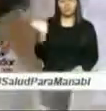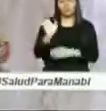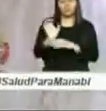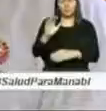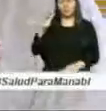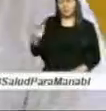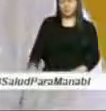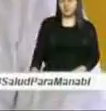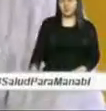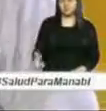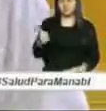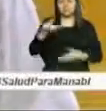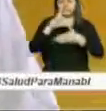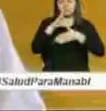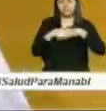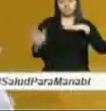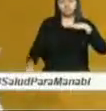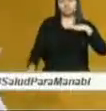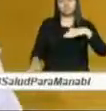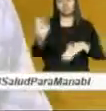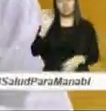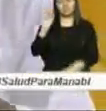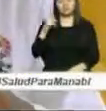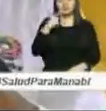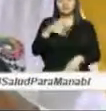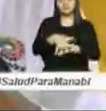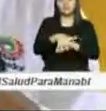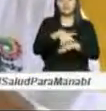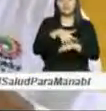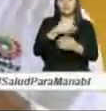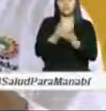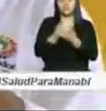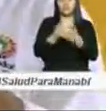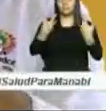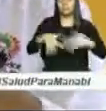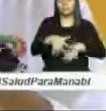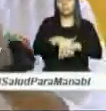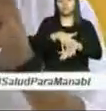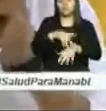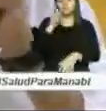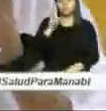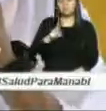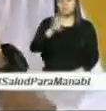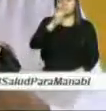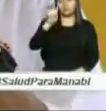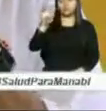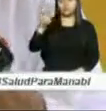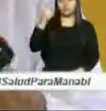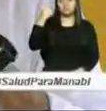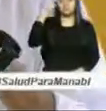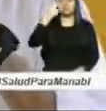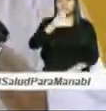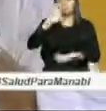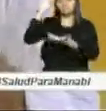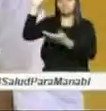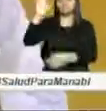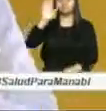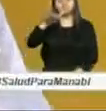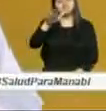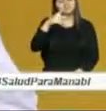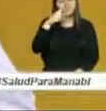de las más bajas del continente. Dijeron que iba a ser recesivo, porque íbamos a sacar casi 1.400 millones de la economía. Y yo le decía, le